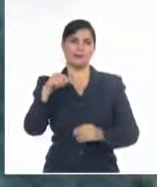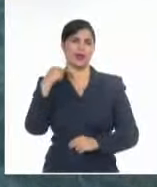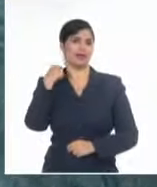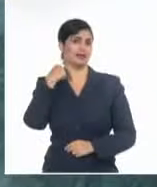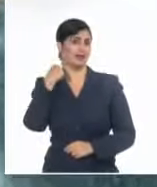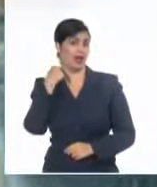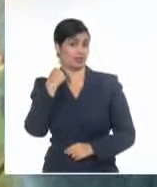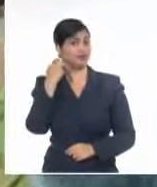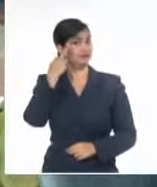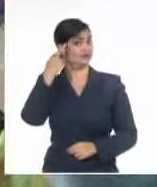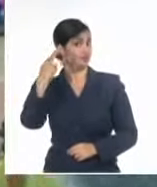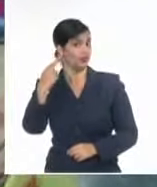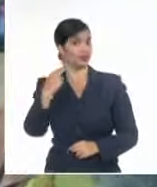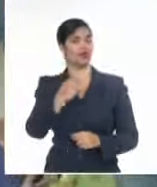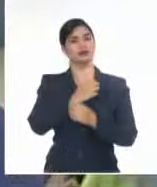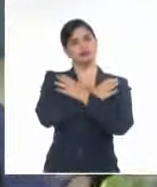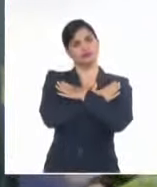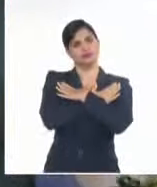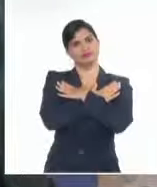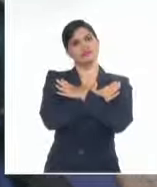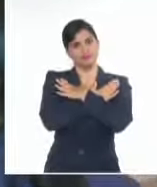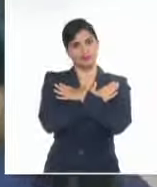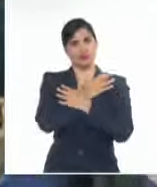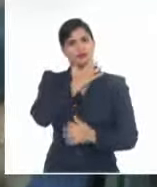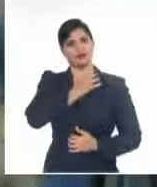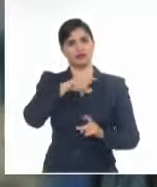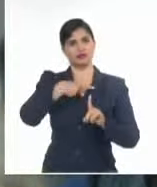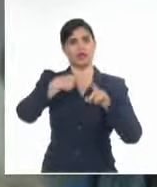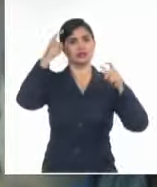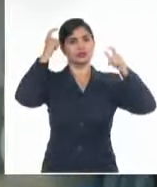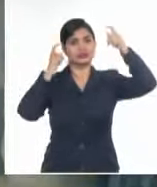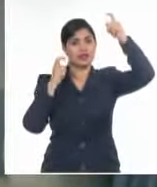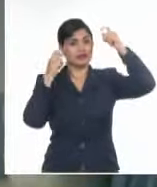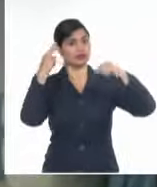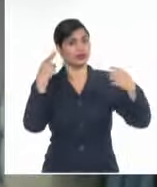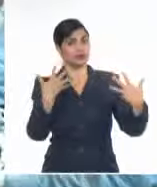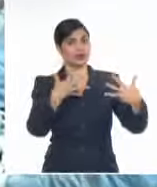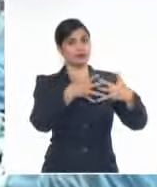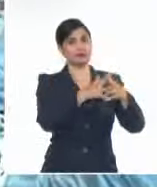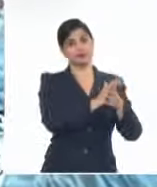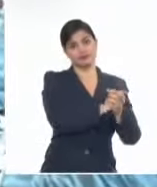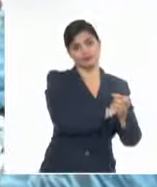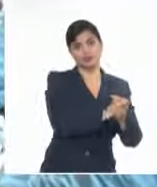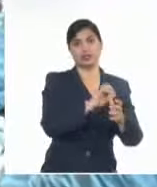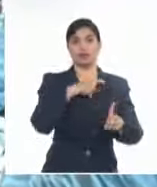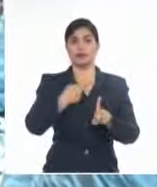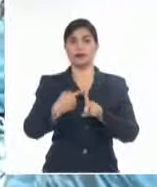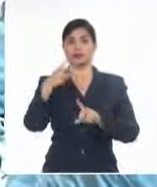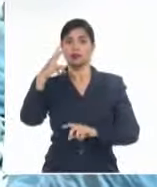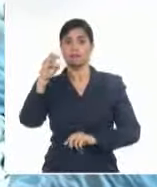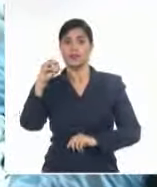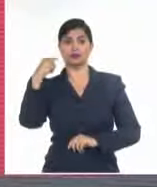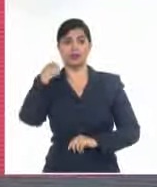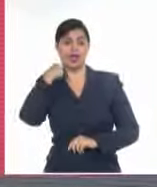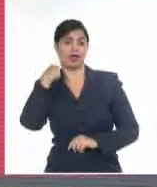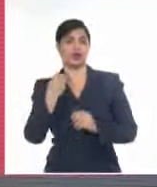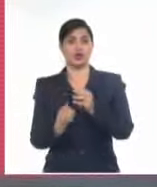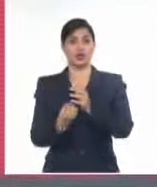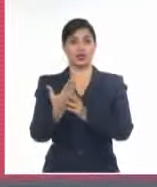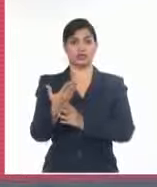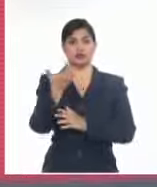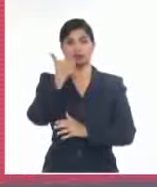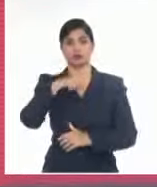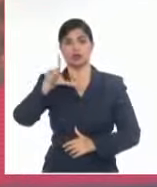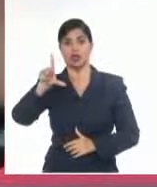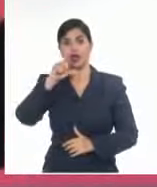30 años del abrazo entre Fidel y Chávez y los 20 años de la creación de la Alianza Bolivariana para los Pueblos de Nuestra América, Tratado de Comercio de